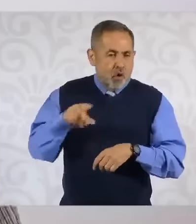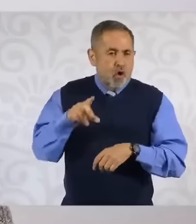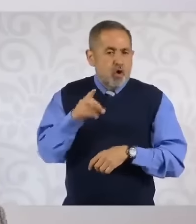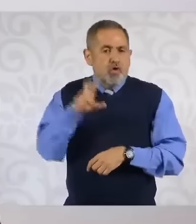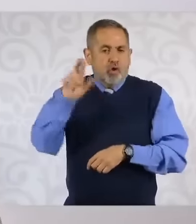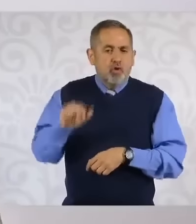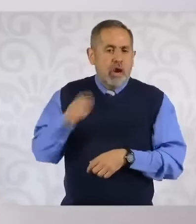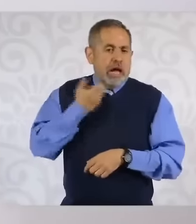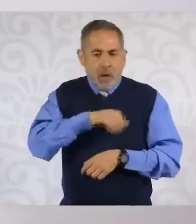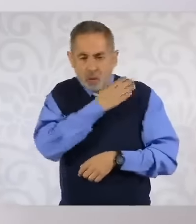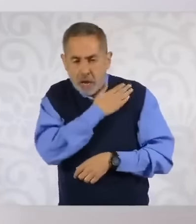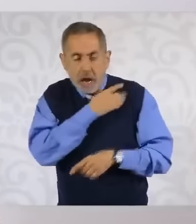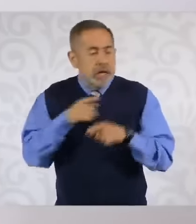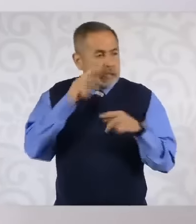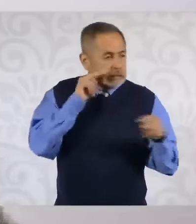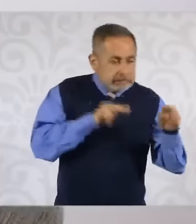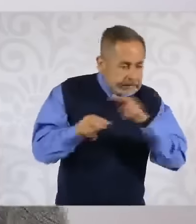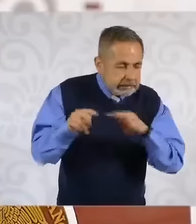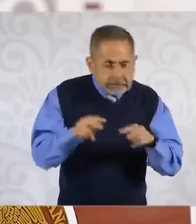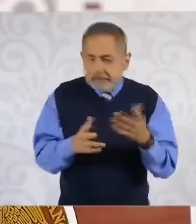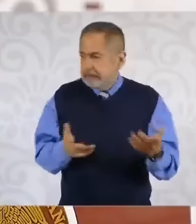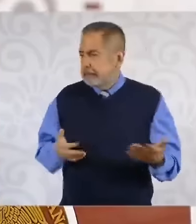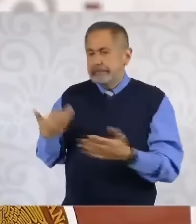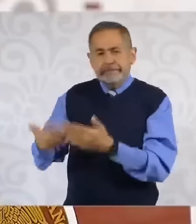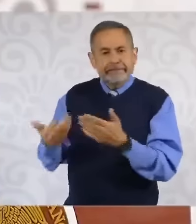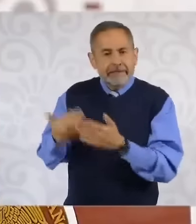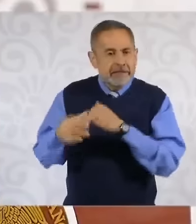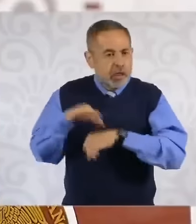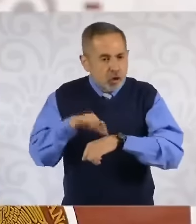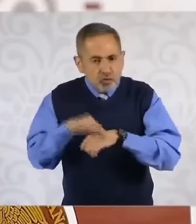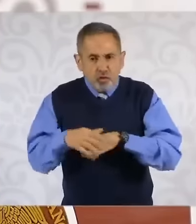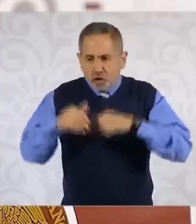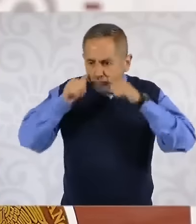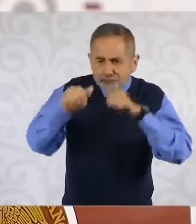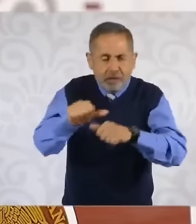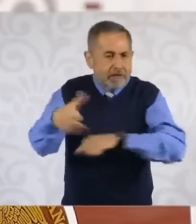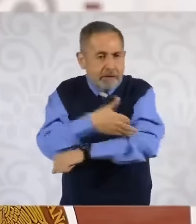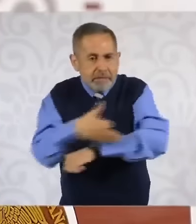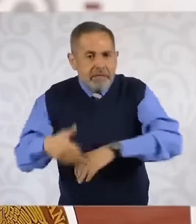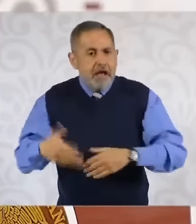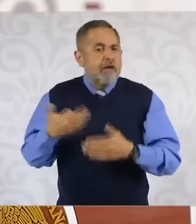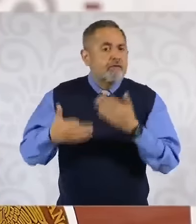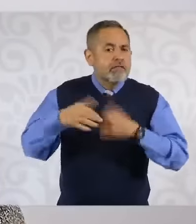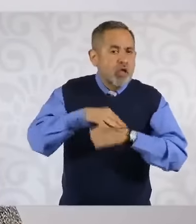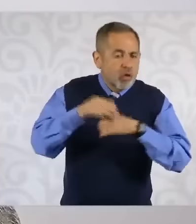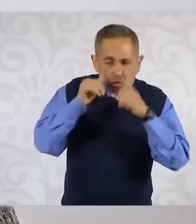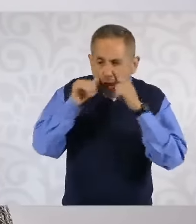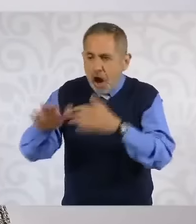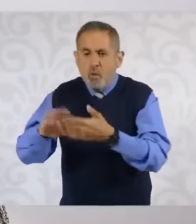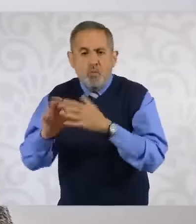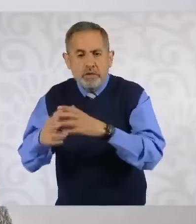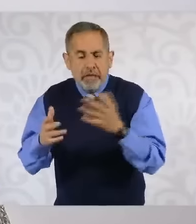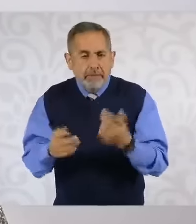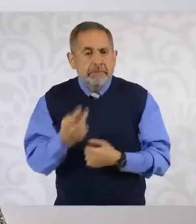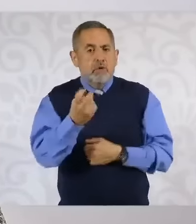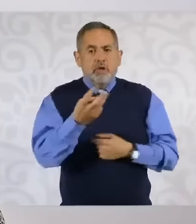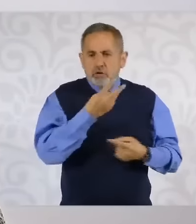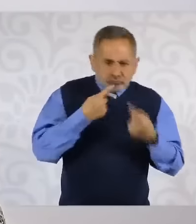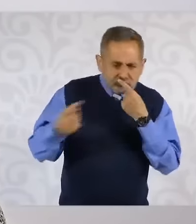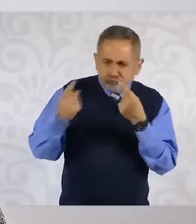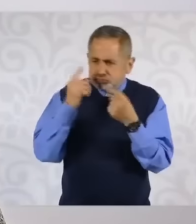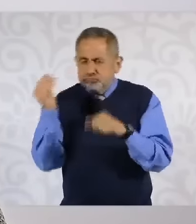médicos de este nivel, médicos generales que tengan ese enfoque familiar y comunitario. Entonces, la creamos de esta